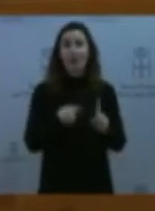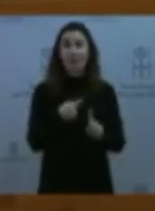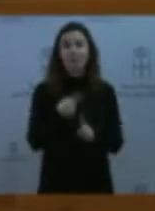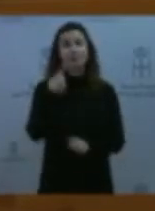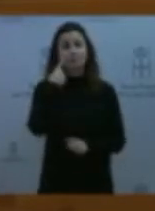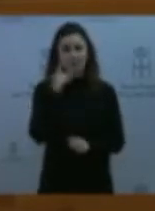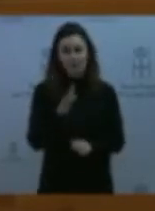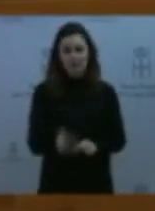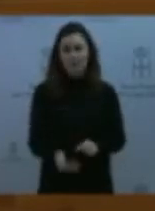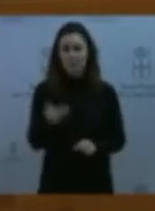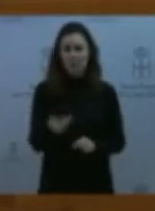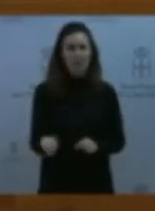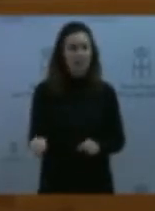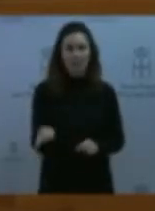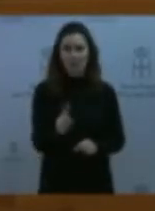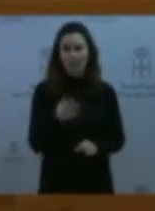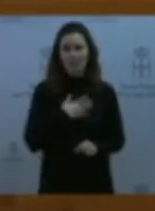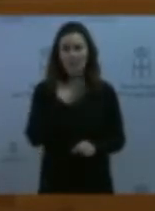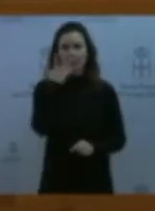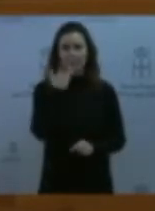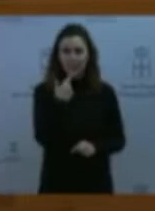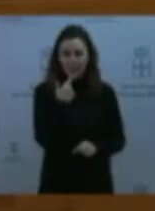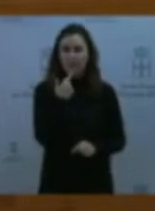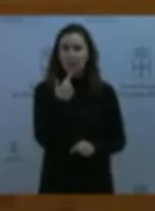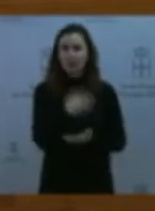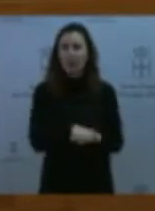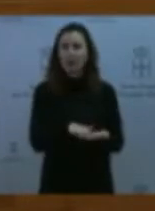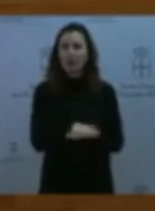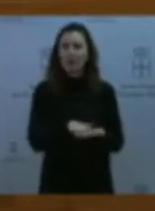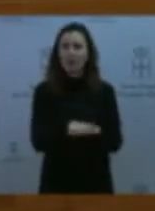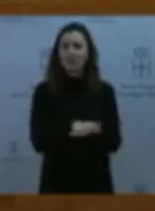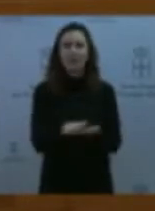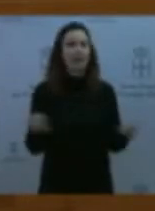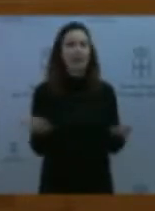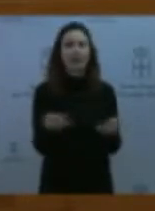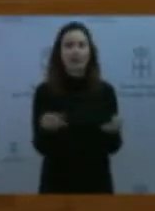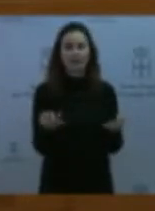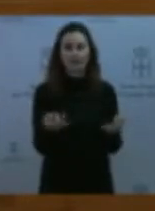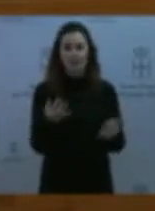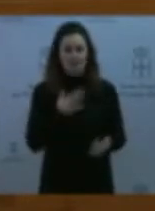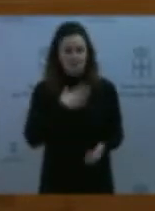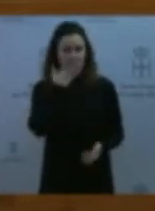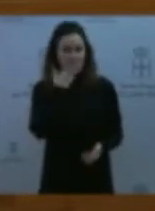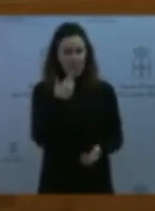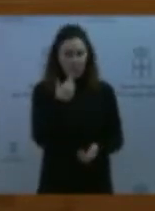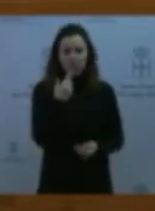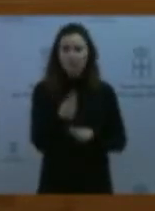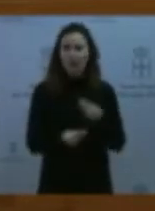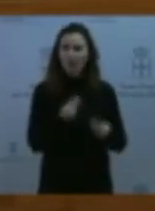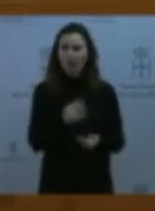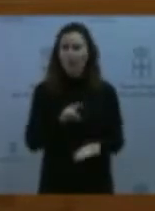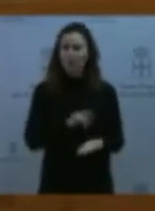gustaría que pudiéramos hablar de lo que está pasando. A mí me gustaría hacerlo con seriedad, me gustaría hacerlo con